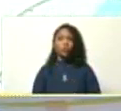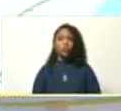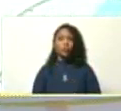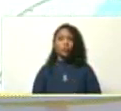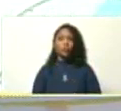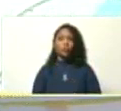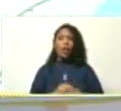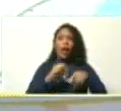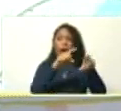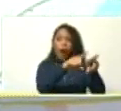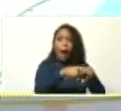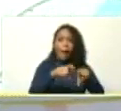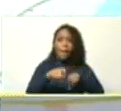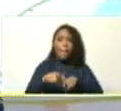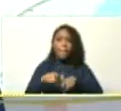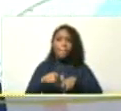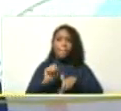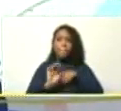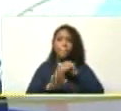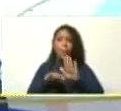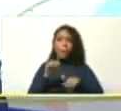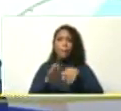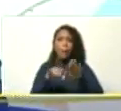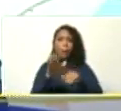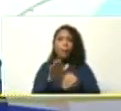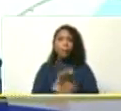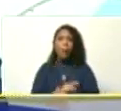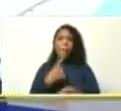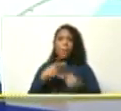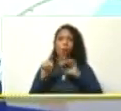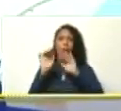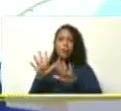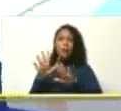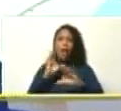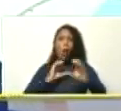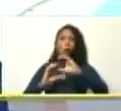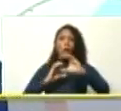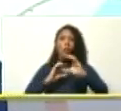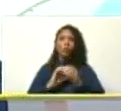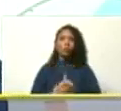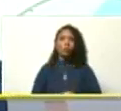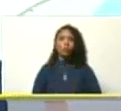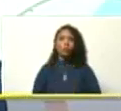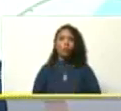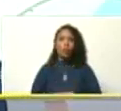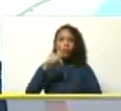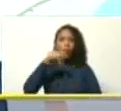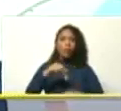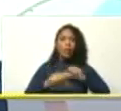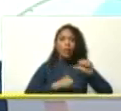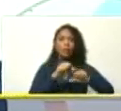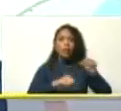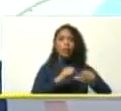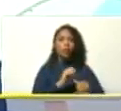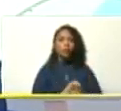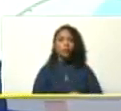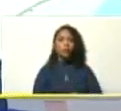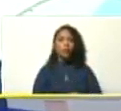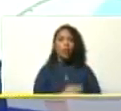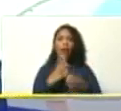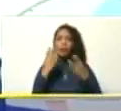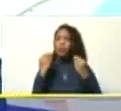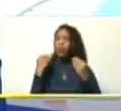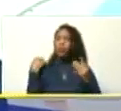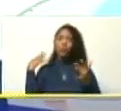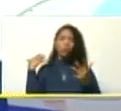Campesino, pata en el suelo, pero ha sido el gran comunicador de este siglo y de mucho